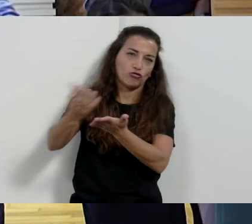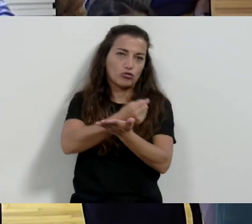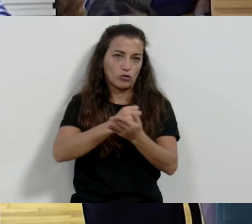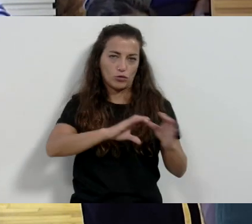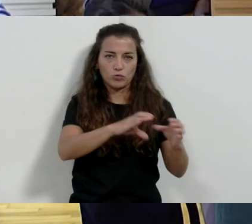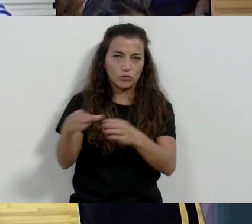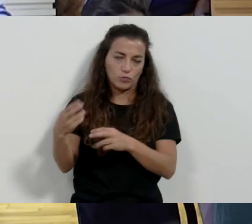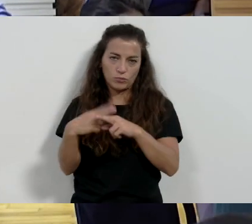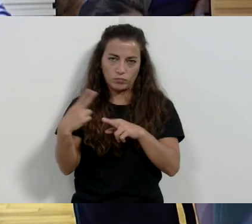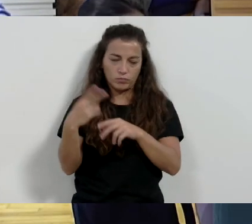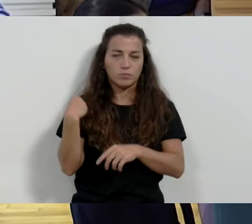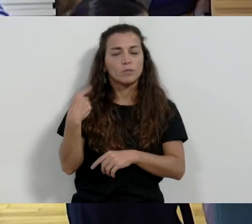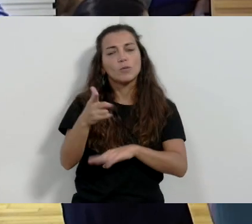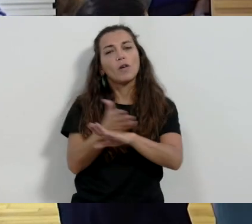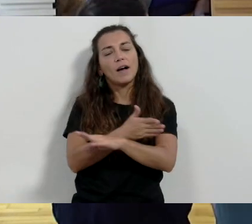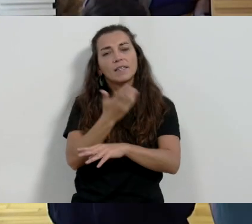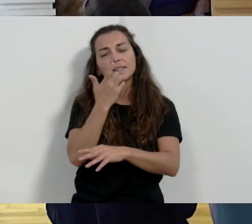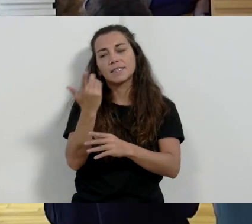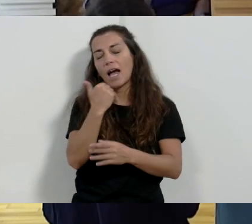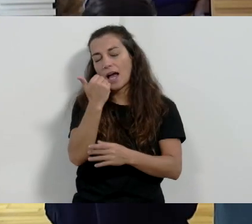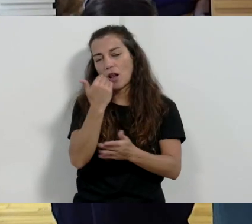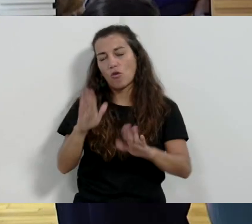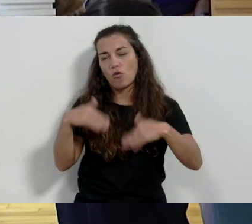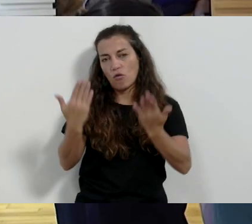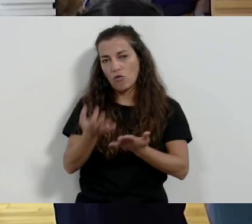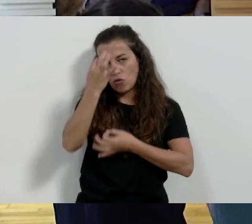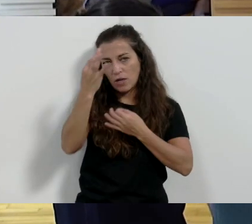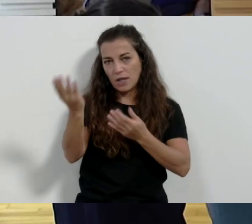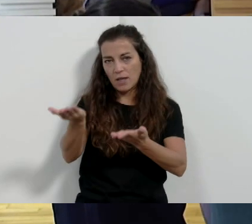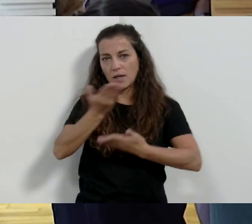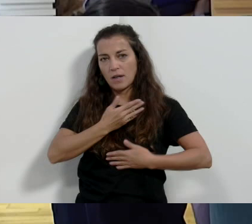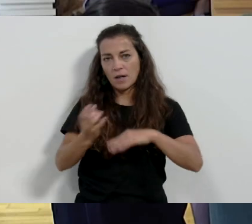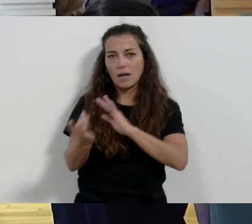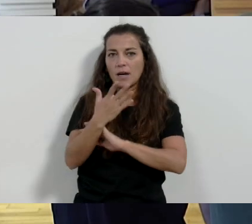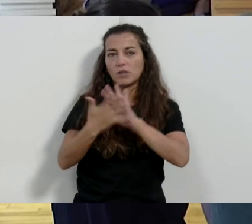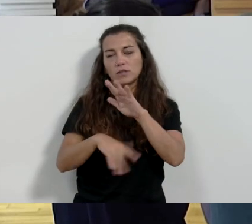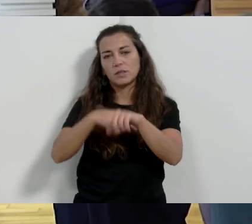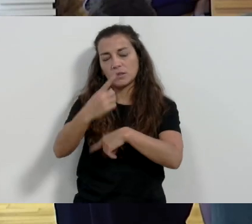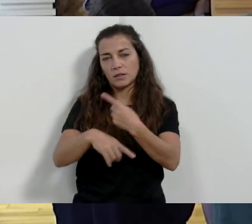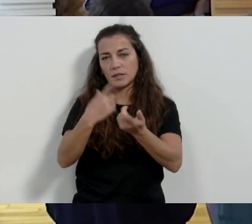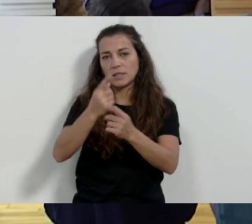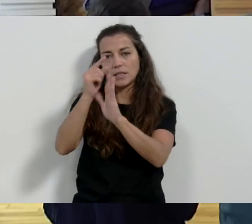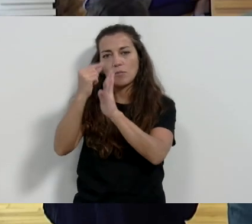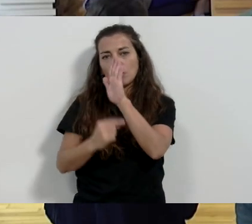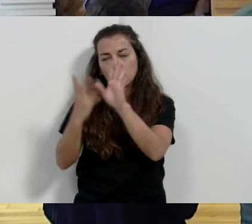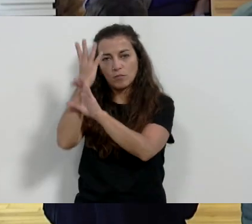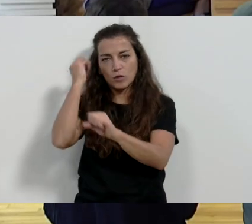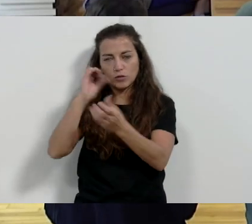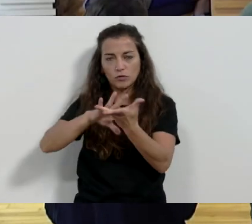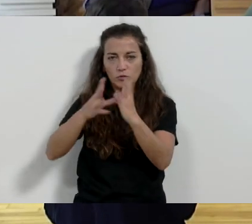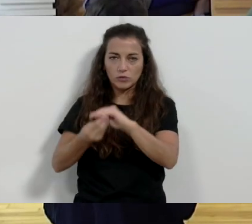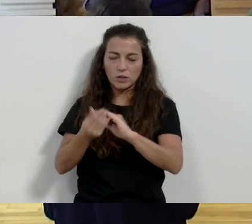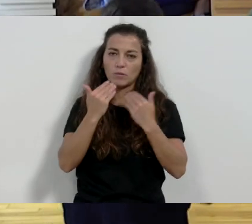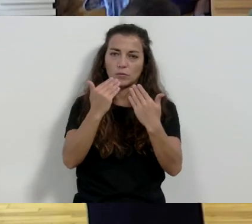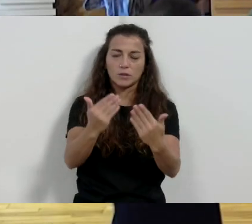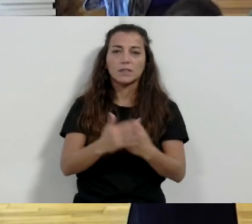del inventario municipal que ya tenemos a disposición de todos los trabajadores de la casa. Muchas gracias. Gracias, señora Boadella. Pues pasamos